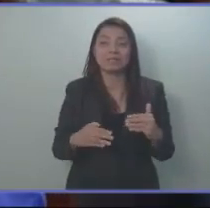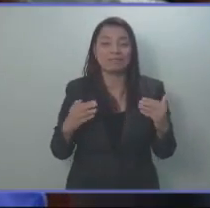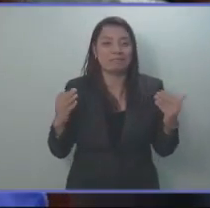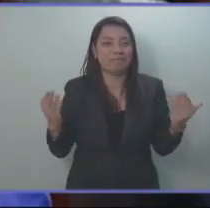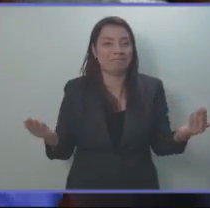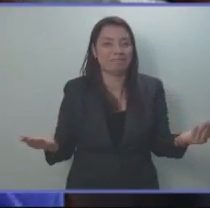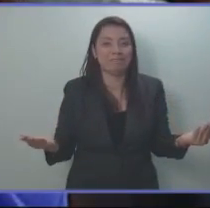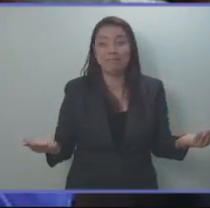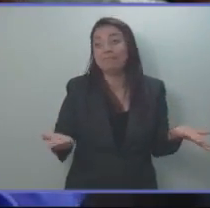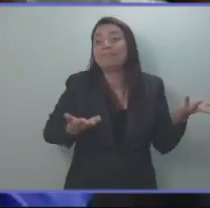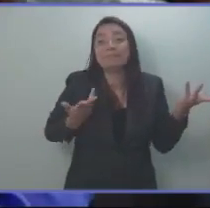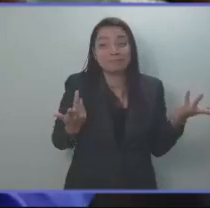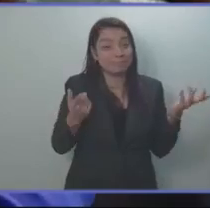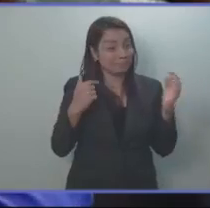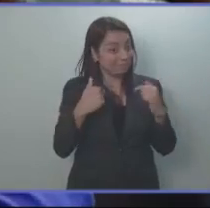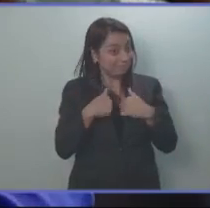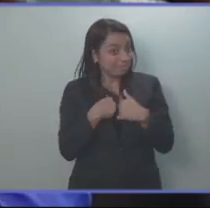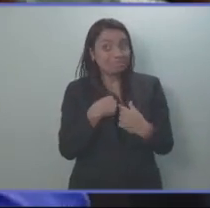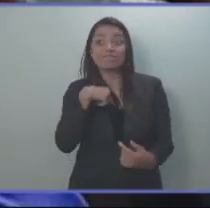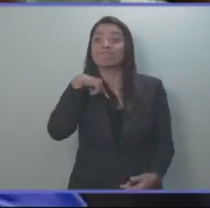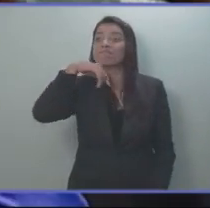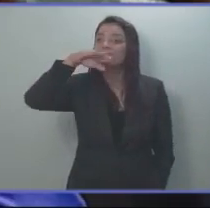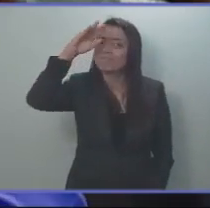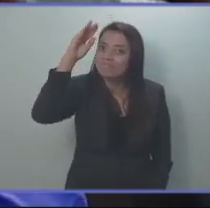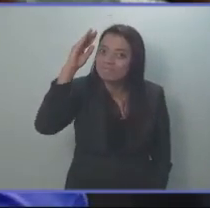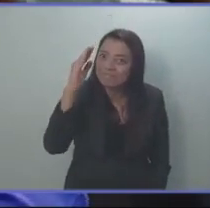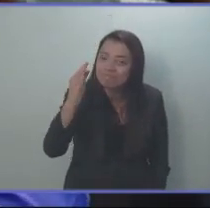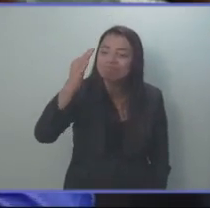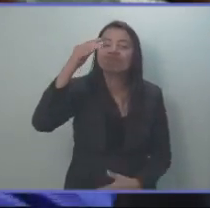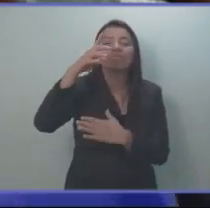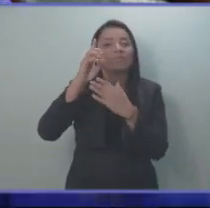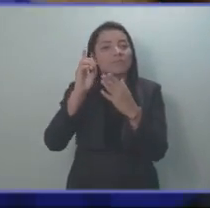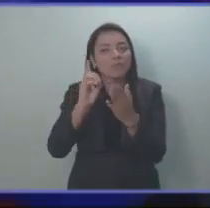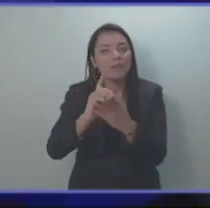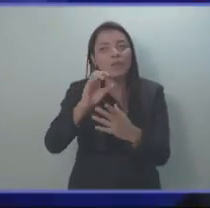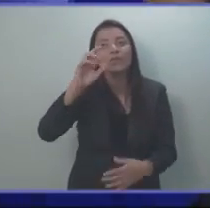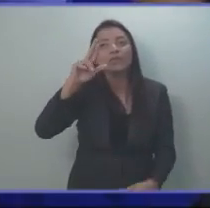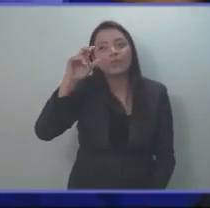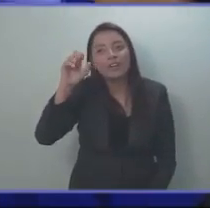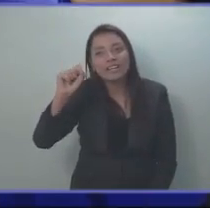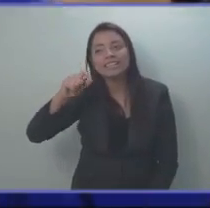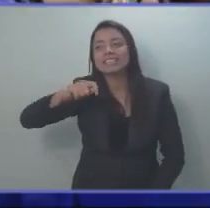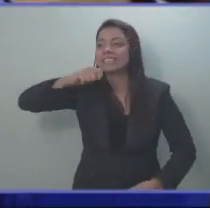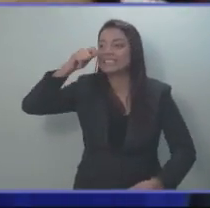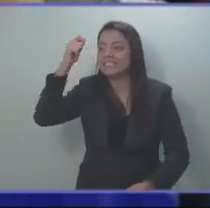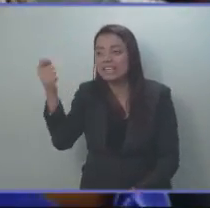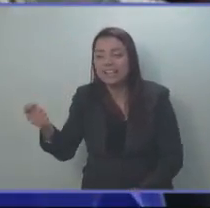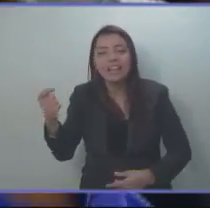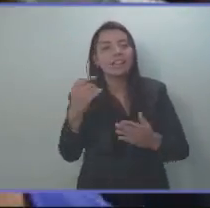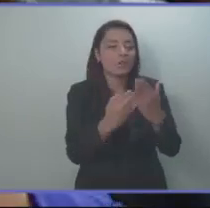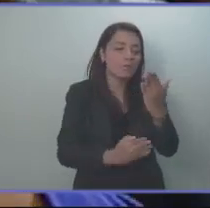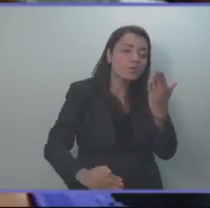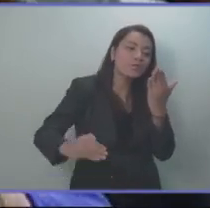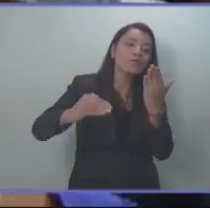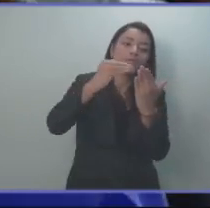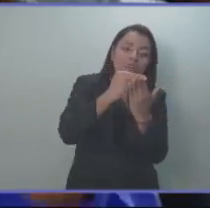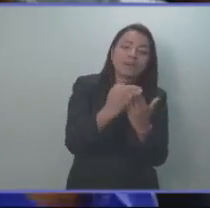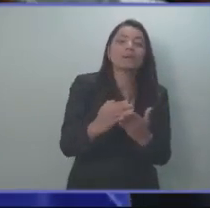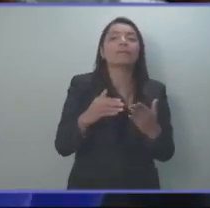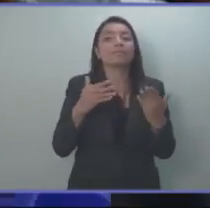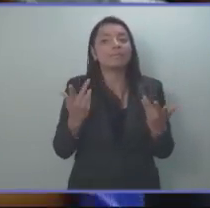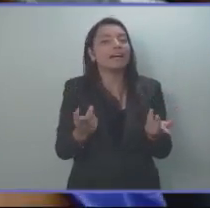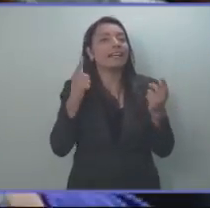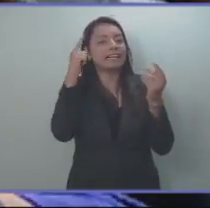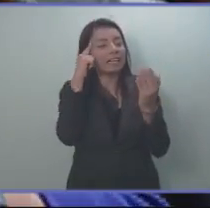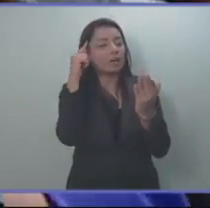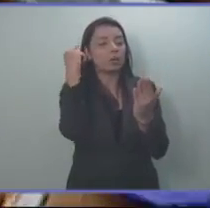aval y se lo di yo al diputado Flores para que fuera primera, y se la di en la lógica de que